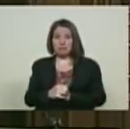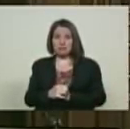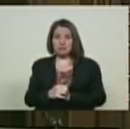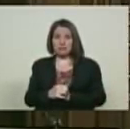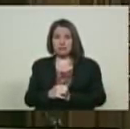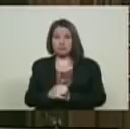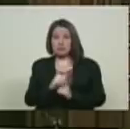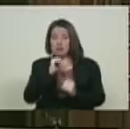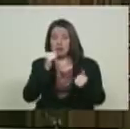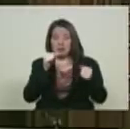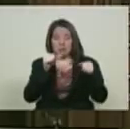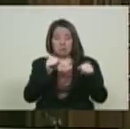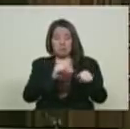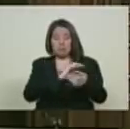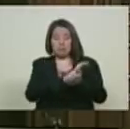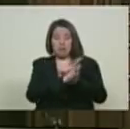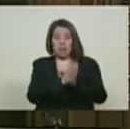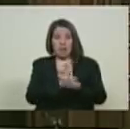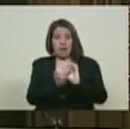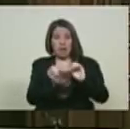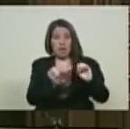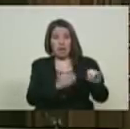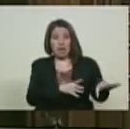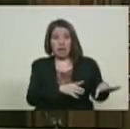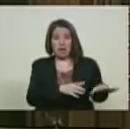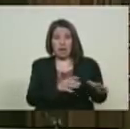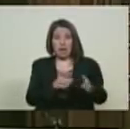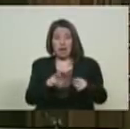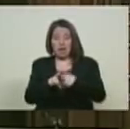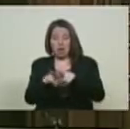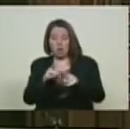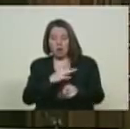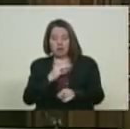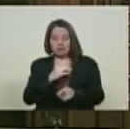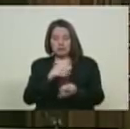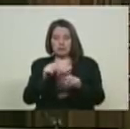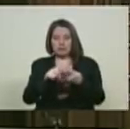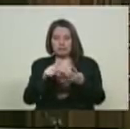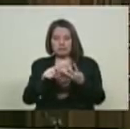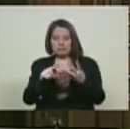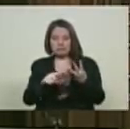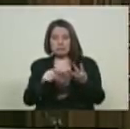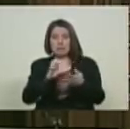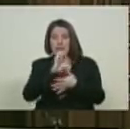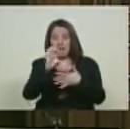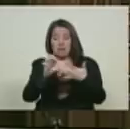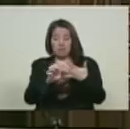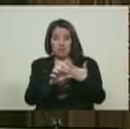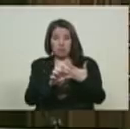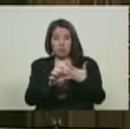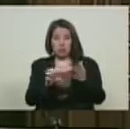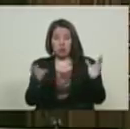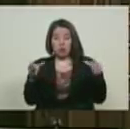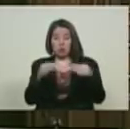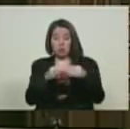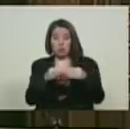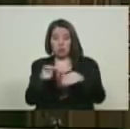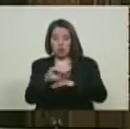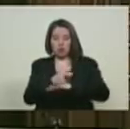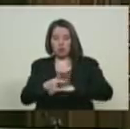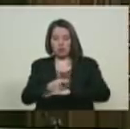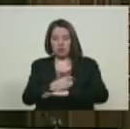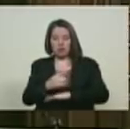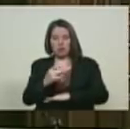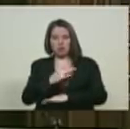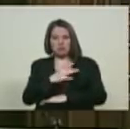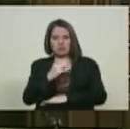bien embarrado en esta operación. Cada vez aparecen más elementos de sectores del gobierno chileno de derecha,